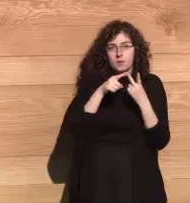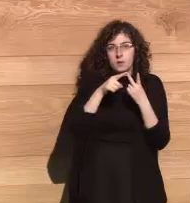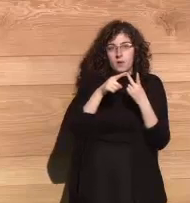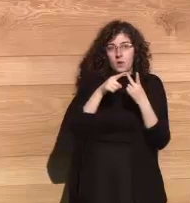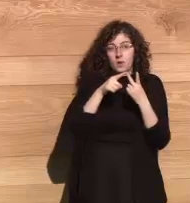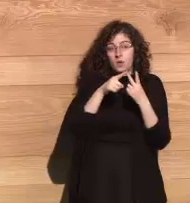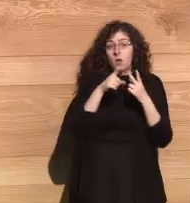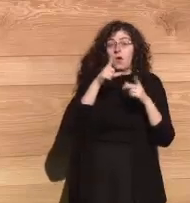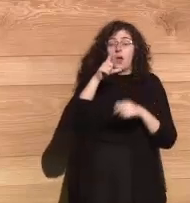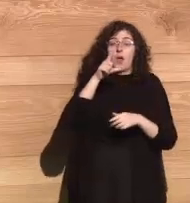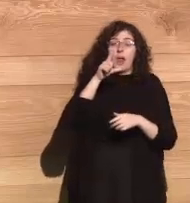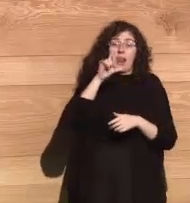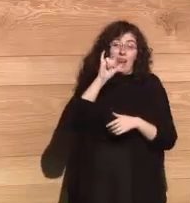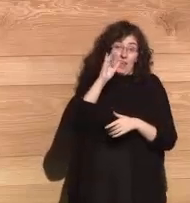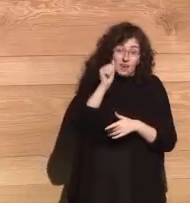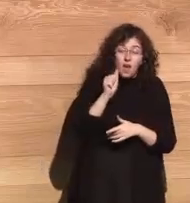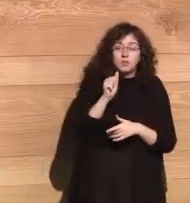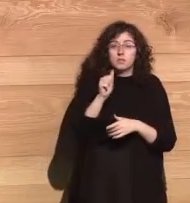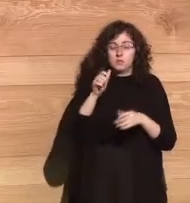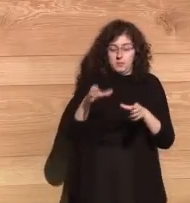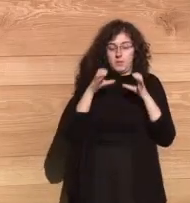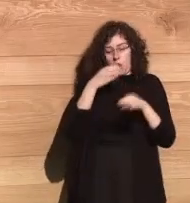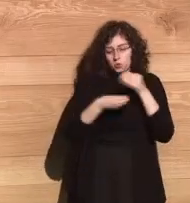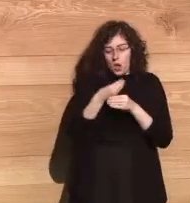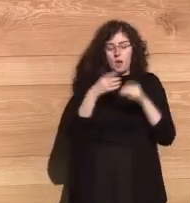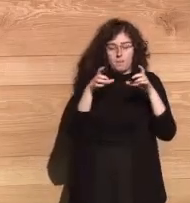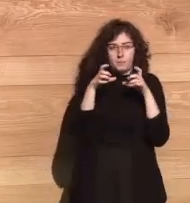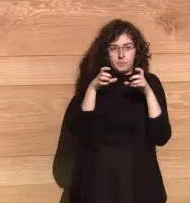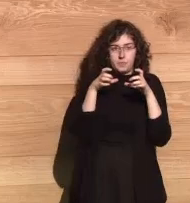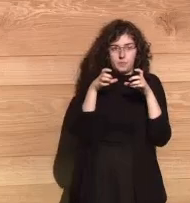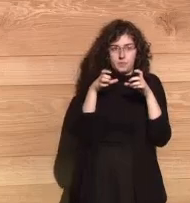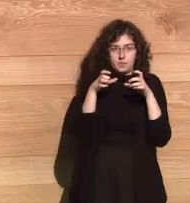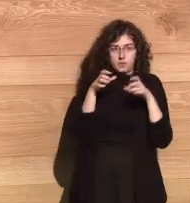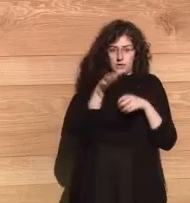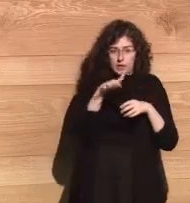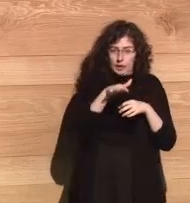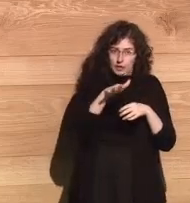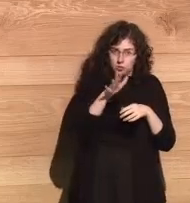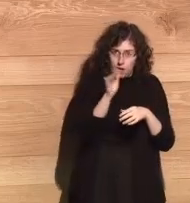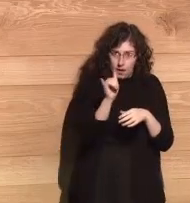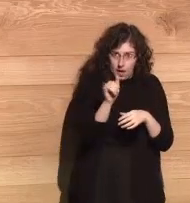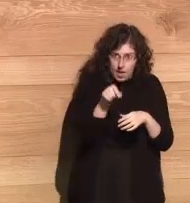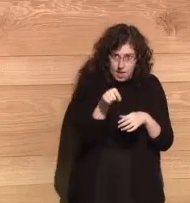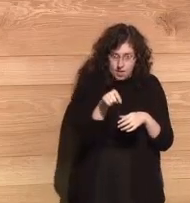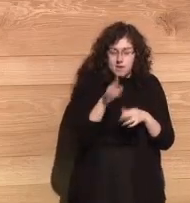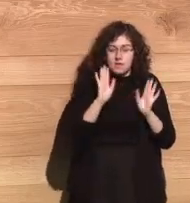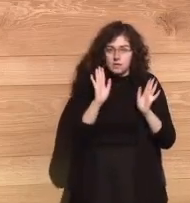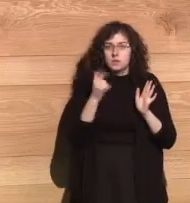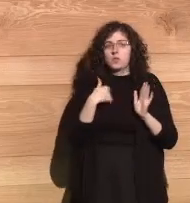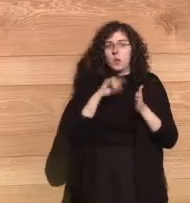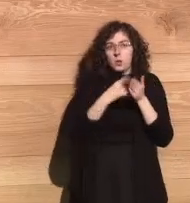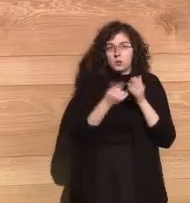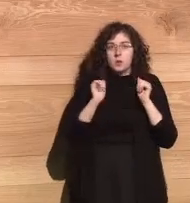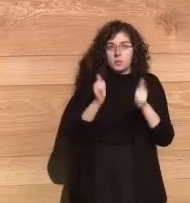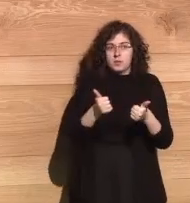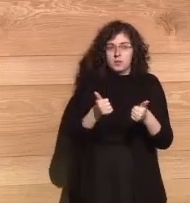para usarla y le dije, mira, voy a Tepito, estoy en Tepito, ¿no? Estaba empezando el proyecto